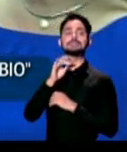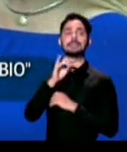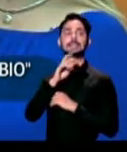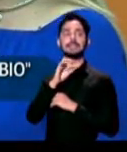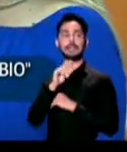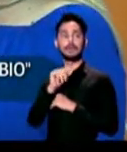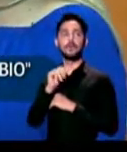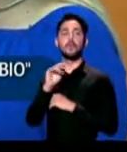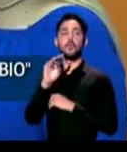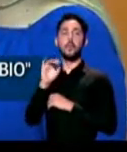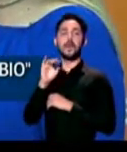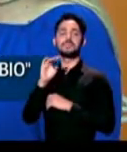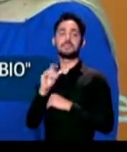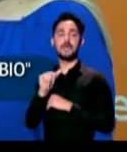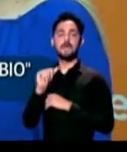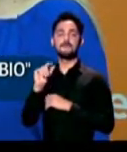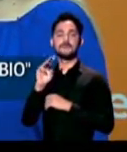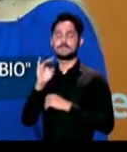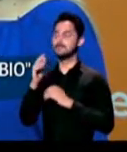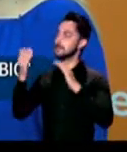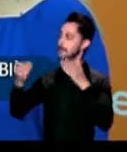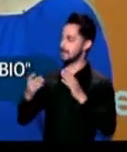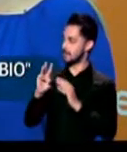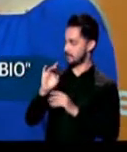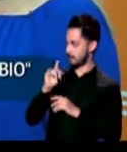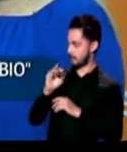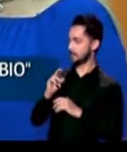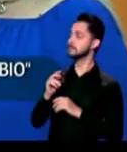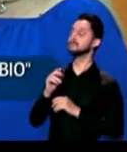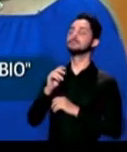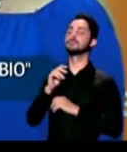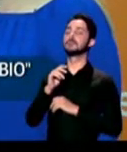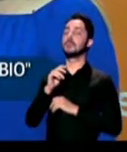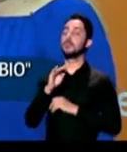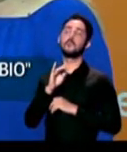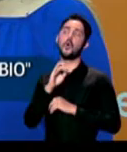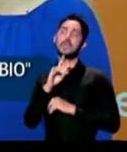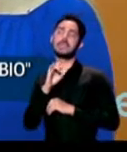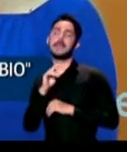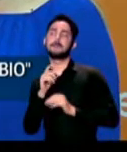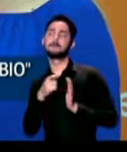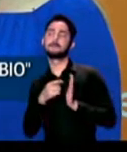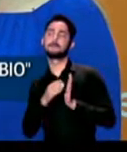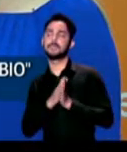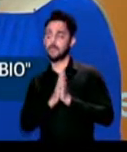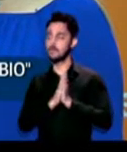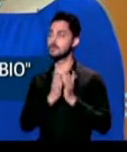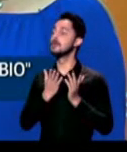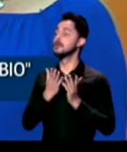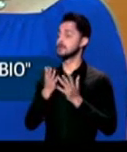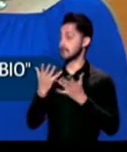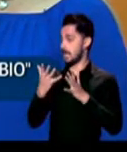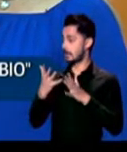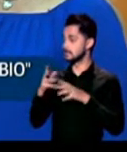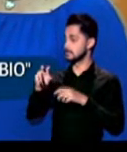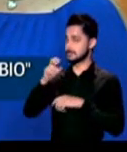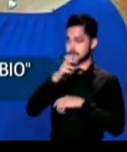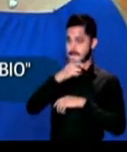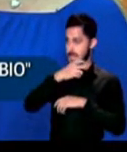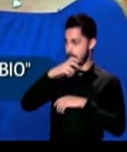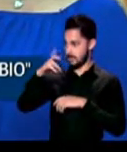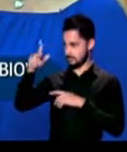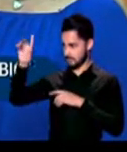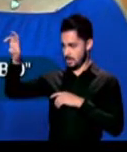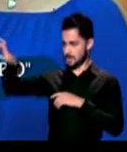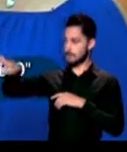Noticias 24/7. El pedido de Yadier Molina se escuchó y va a haber un transporte que los va a traer desde donde ellos van a